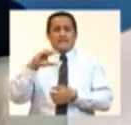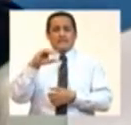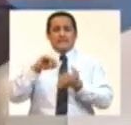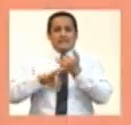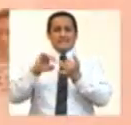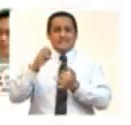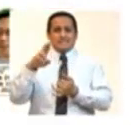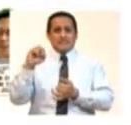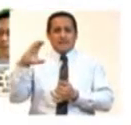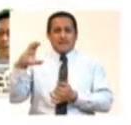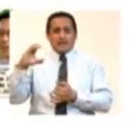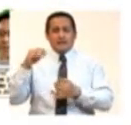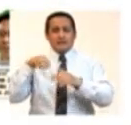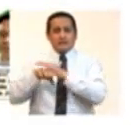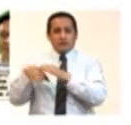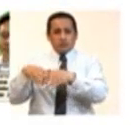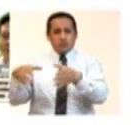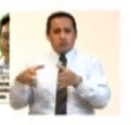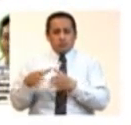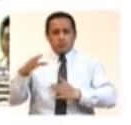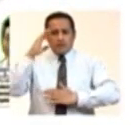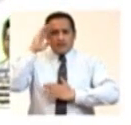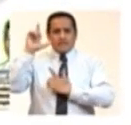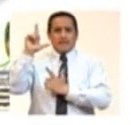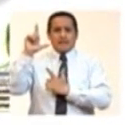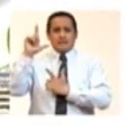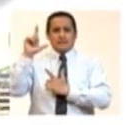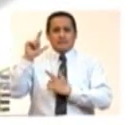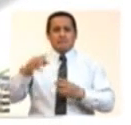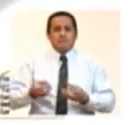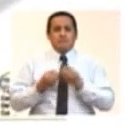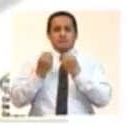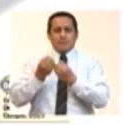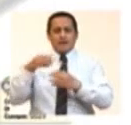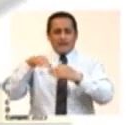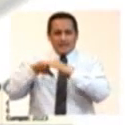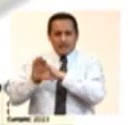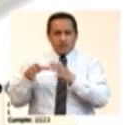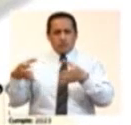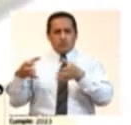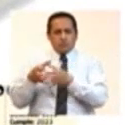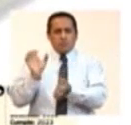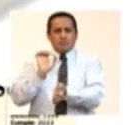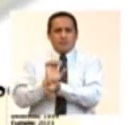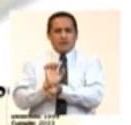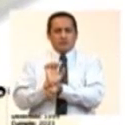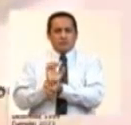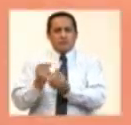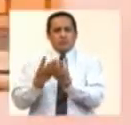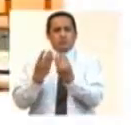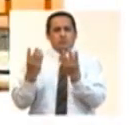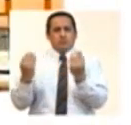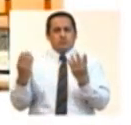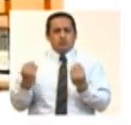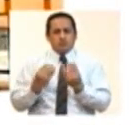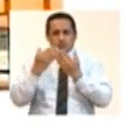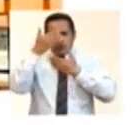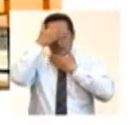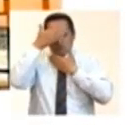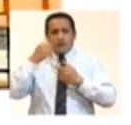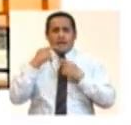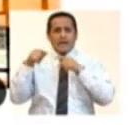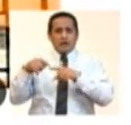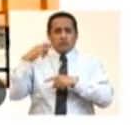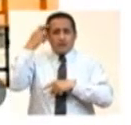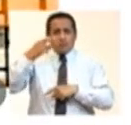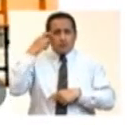CEREC, ¿verdad?, dentro de las instalaciones militares para recluir a internos por terrorismo. Entonces,